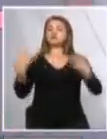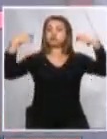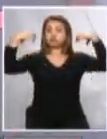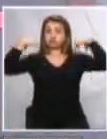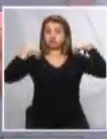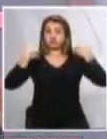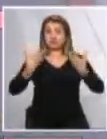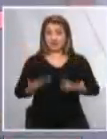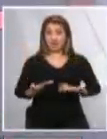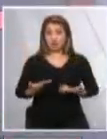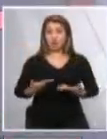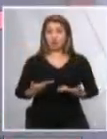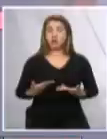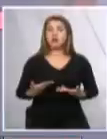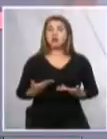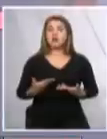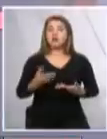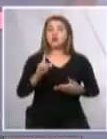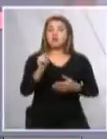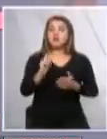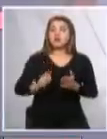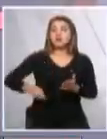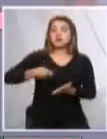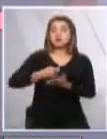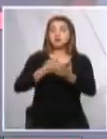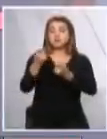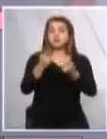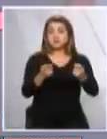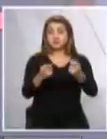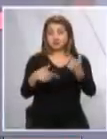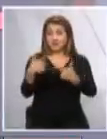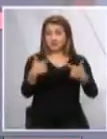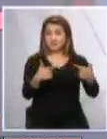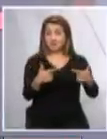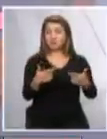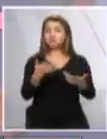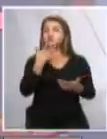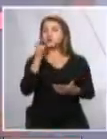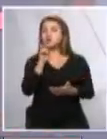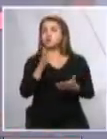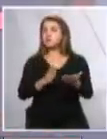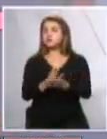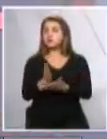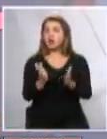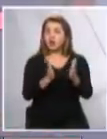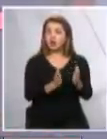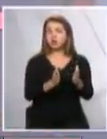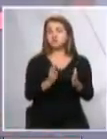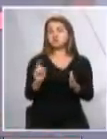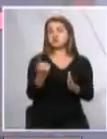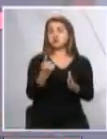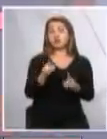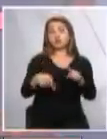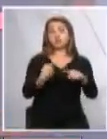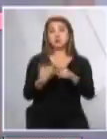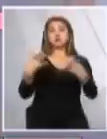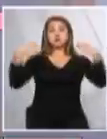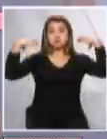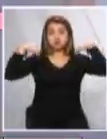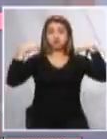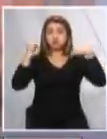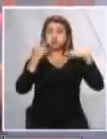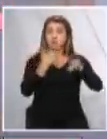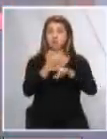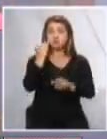en la práctica se saltó las reglas del financiamiento de la política y de las campañas. ¿Por qué no partir por ahí? Y además asumir de que sí hay una